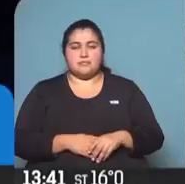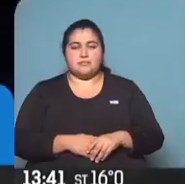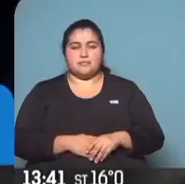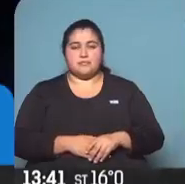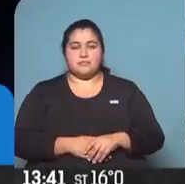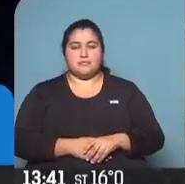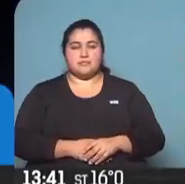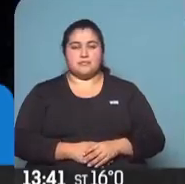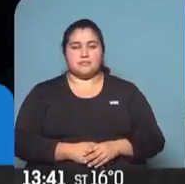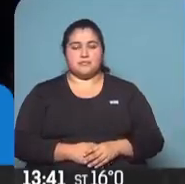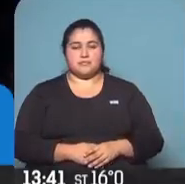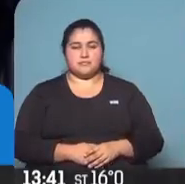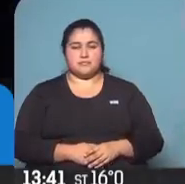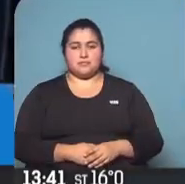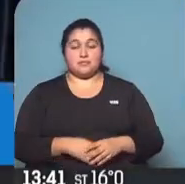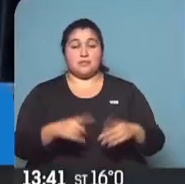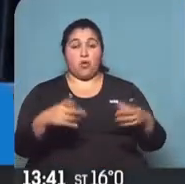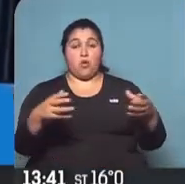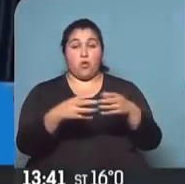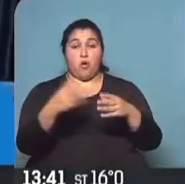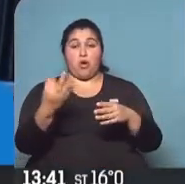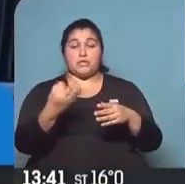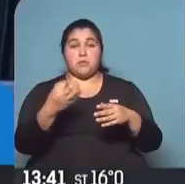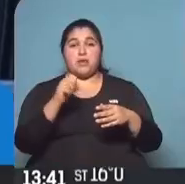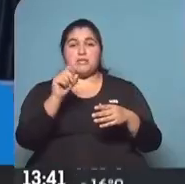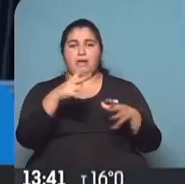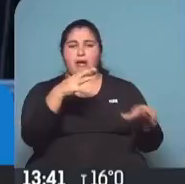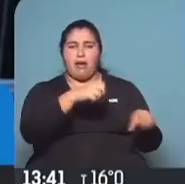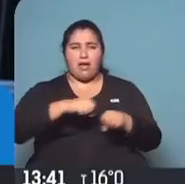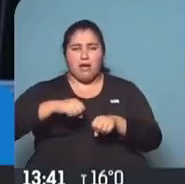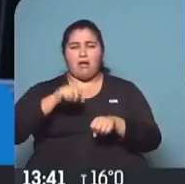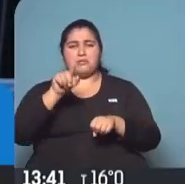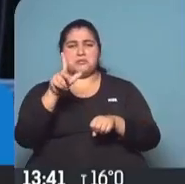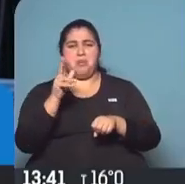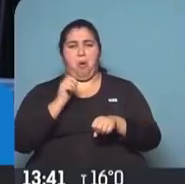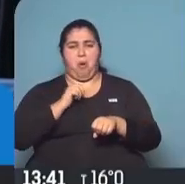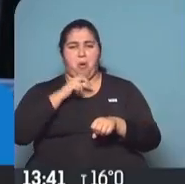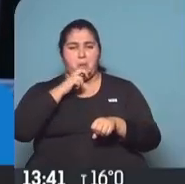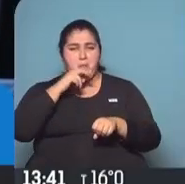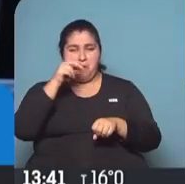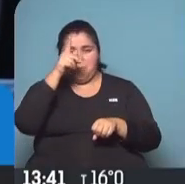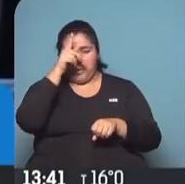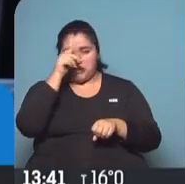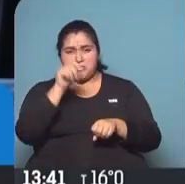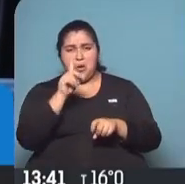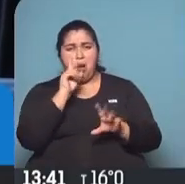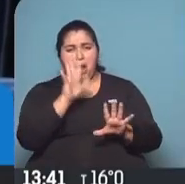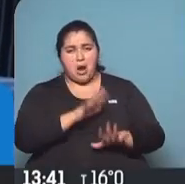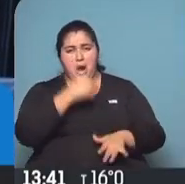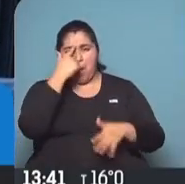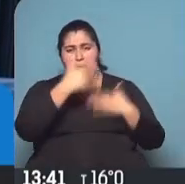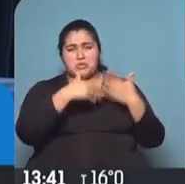no carga de eficiente rica perfecto está capacitada y equipada